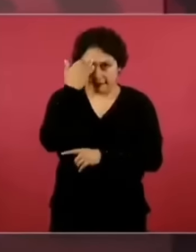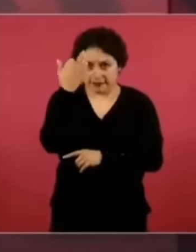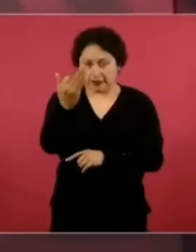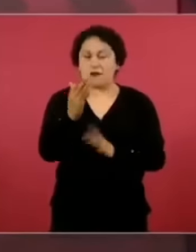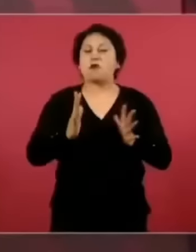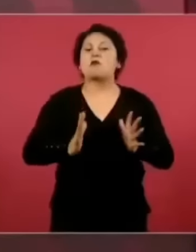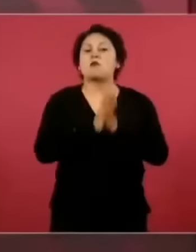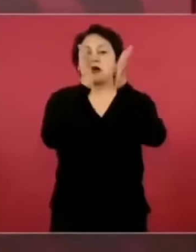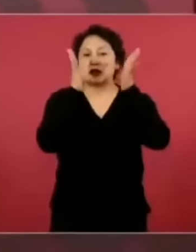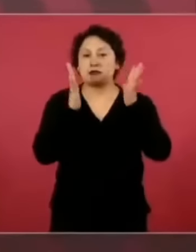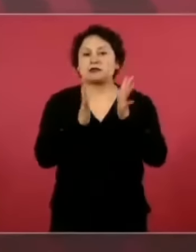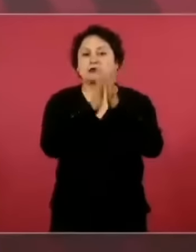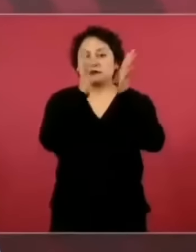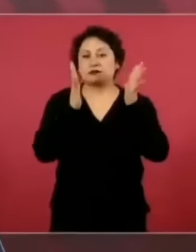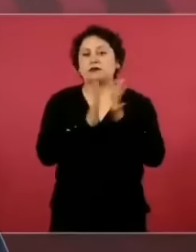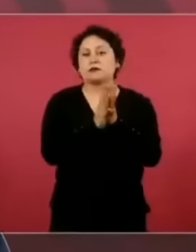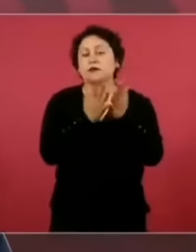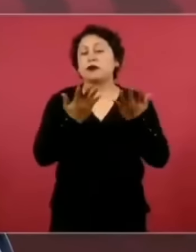para precipitar,